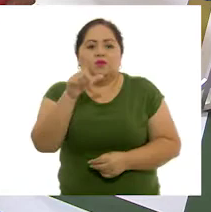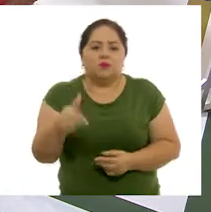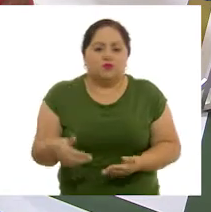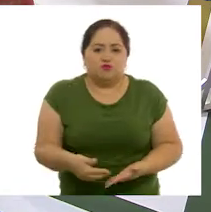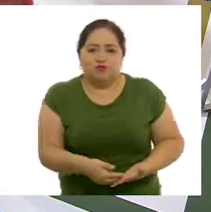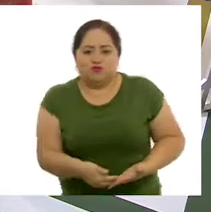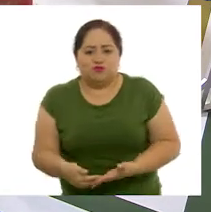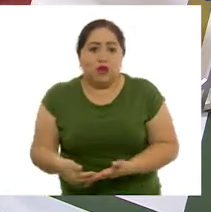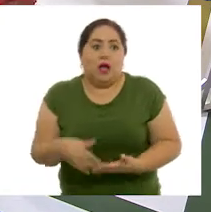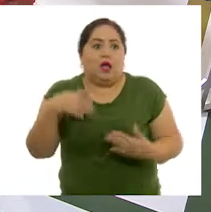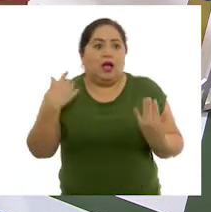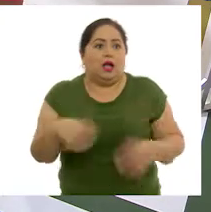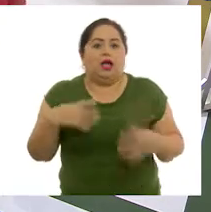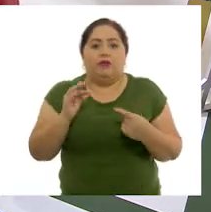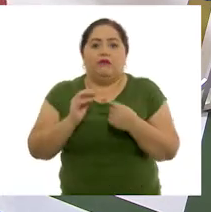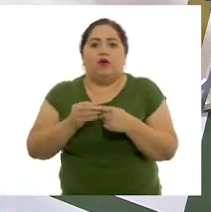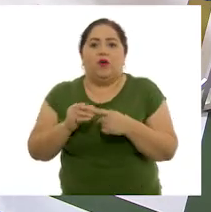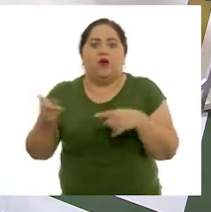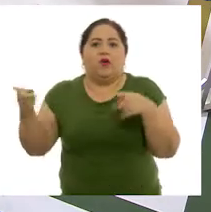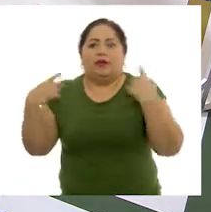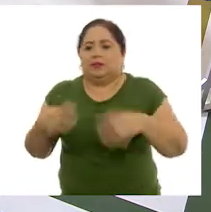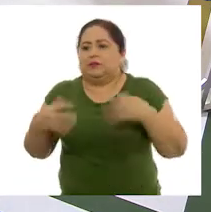Lo arruinaba.